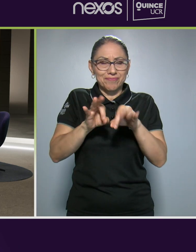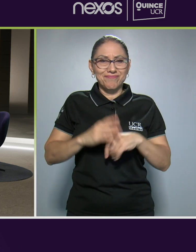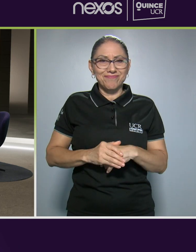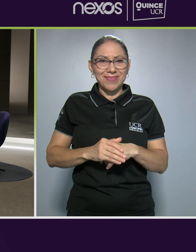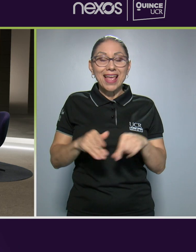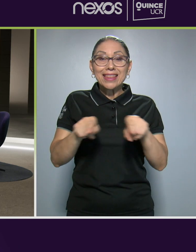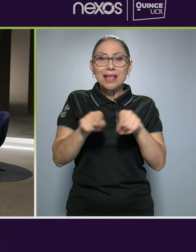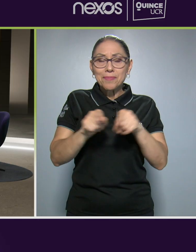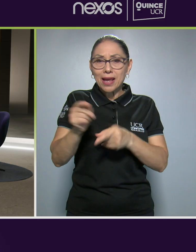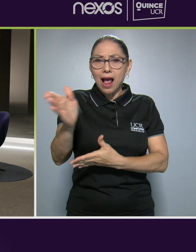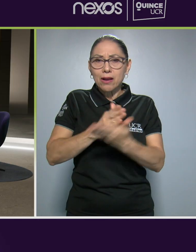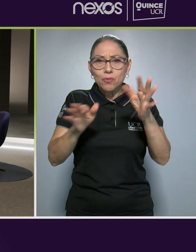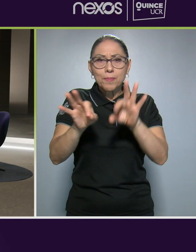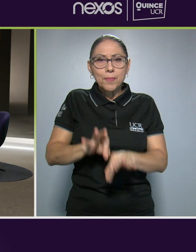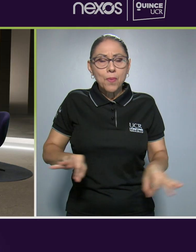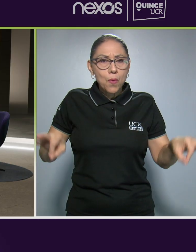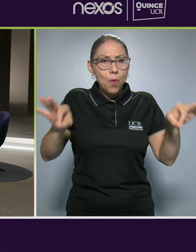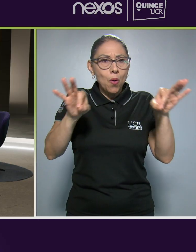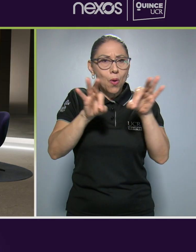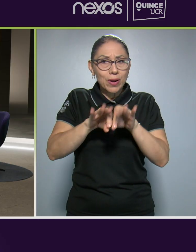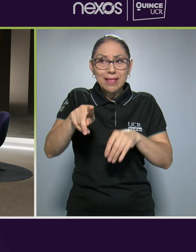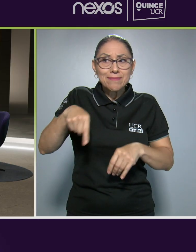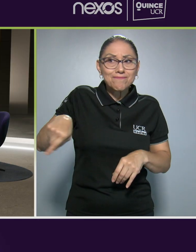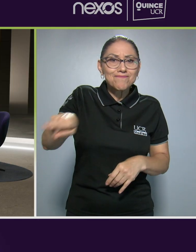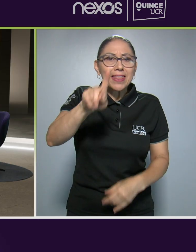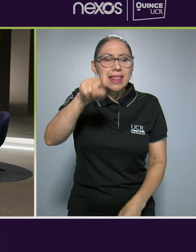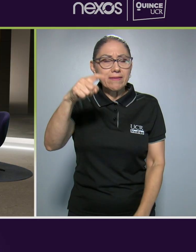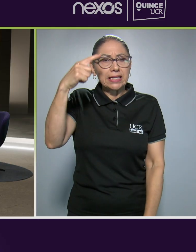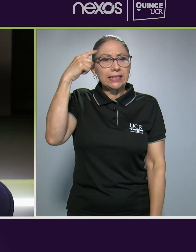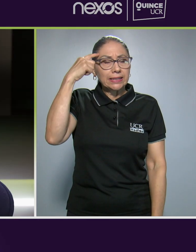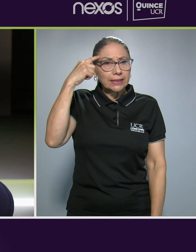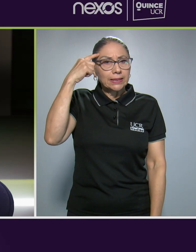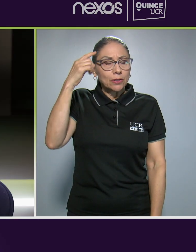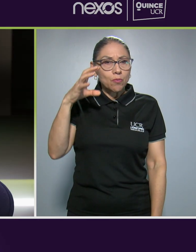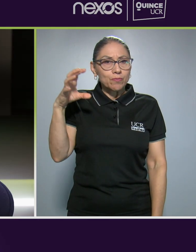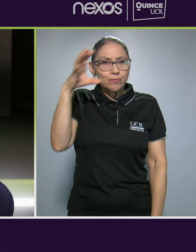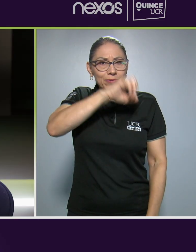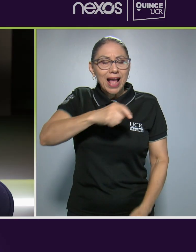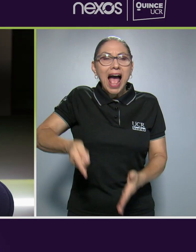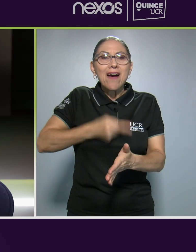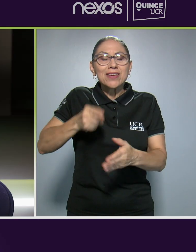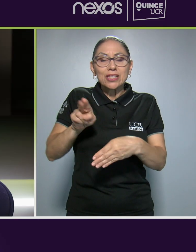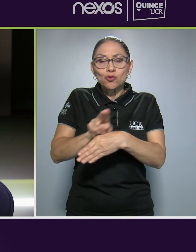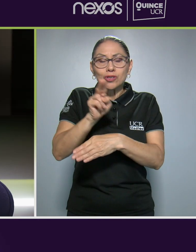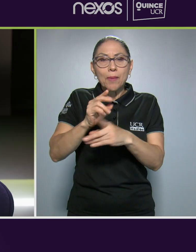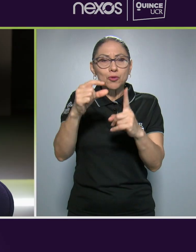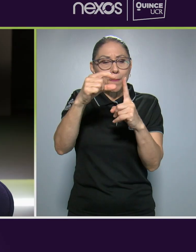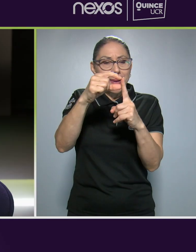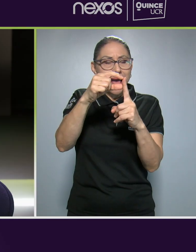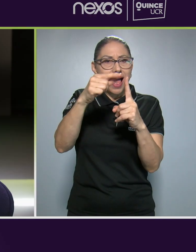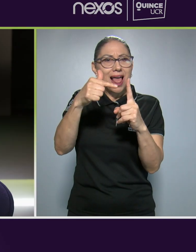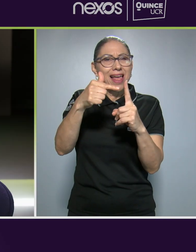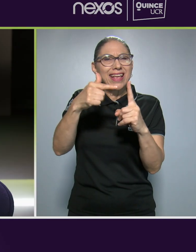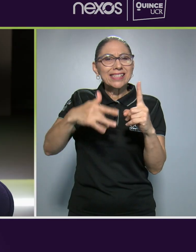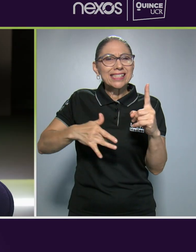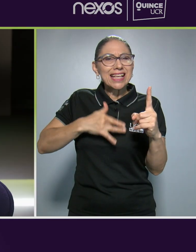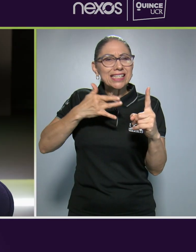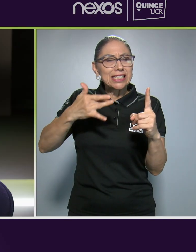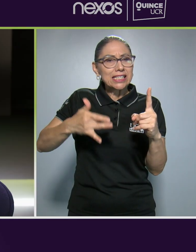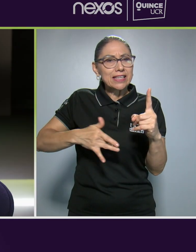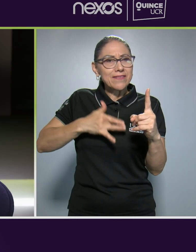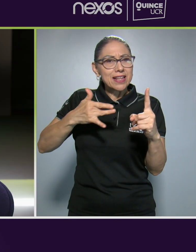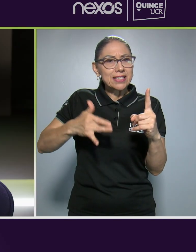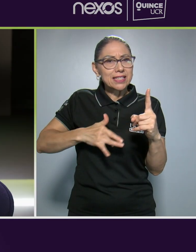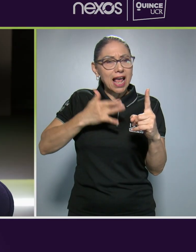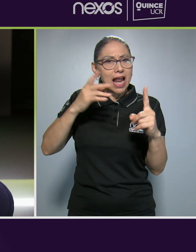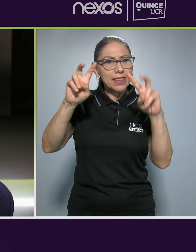de conciencia, ¿verdad? En muchas ocasiones utilizamos el término de sensibilizar en el tema de la